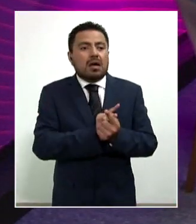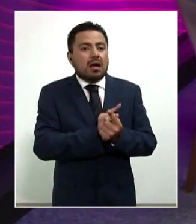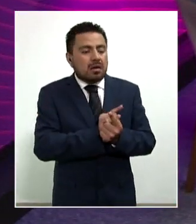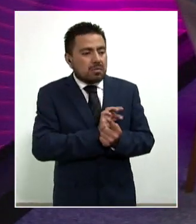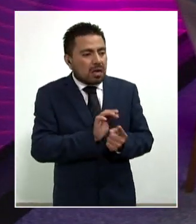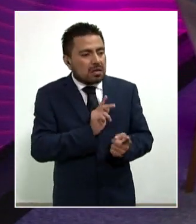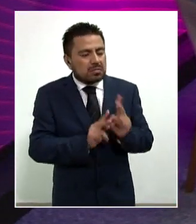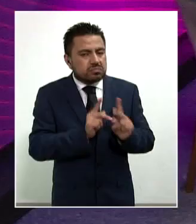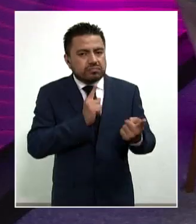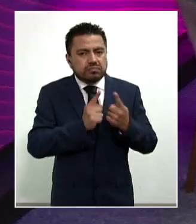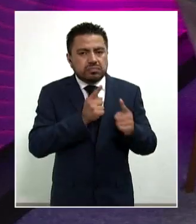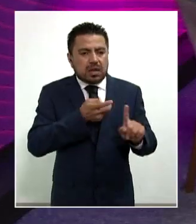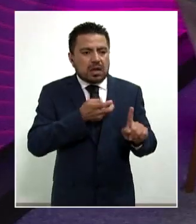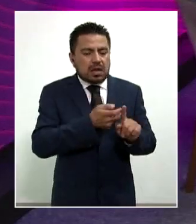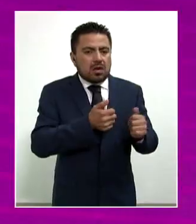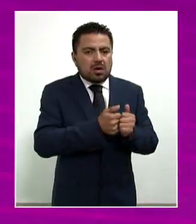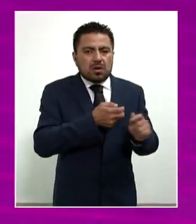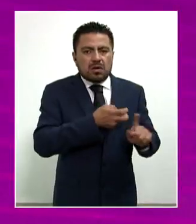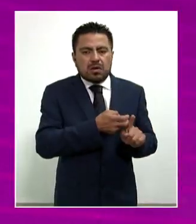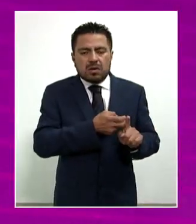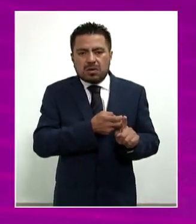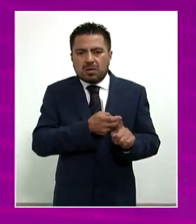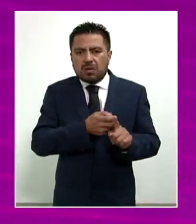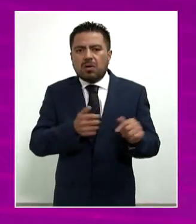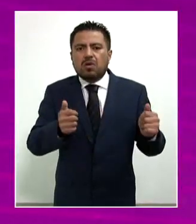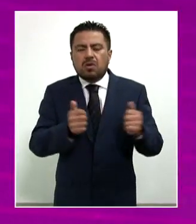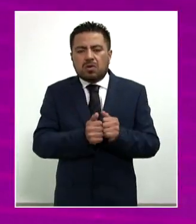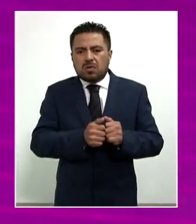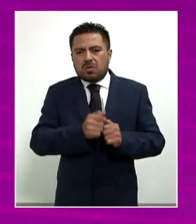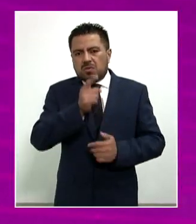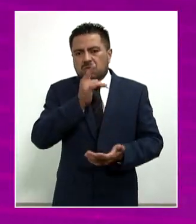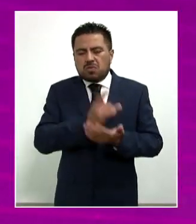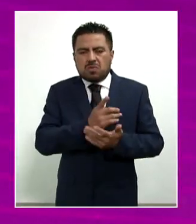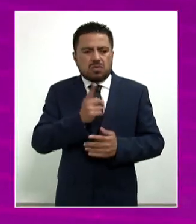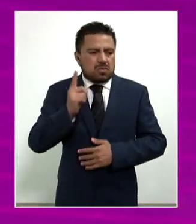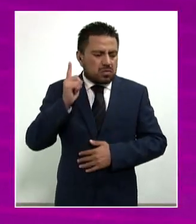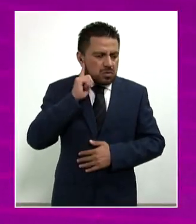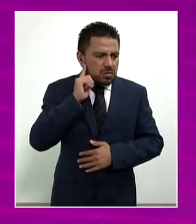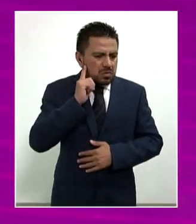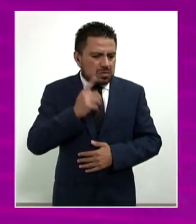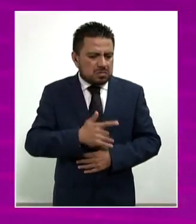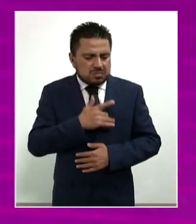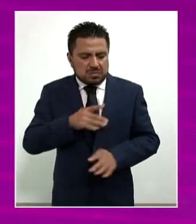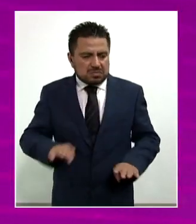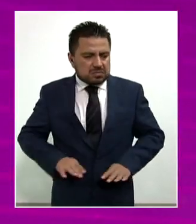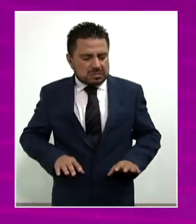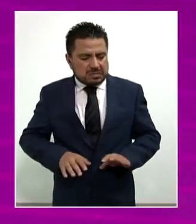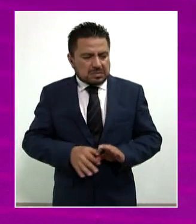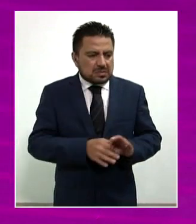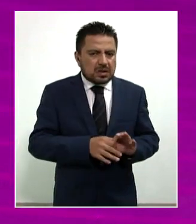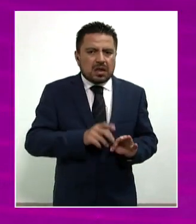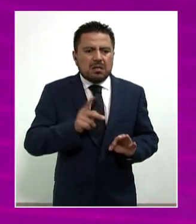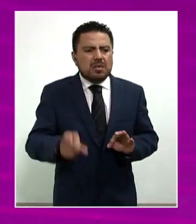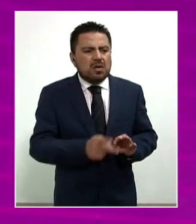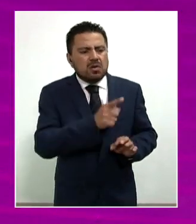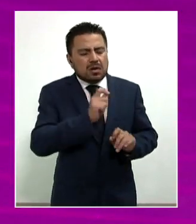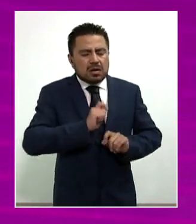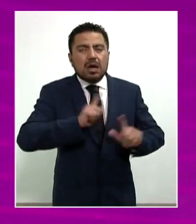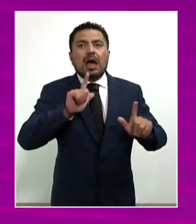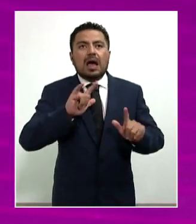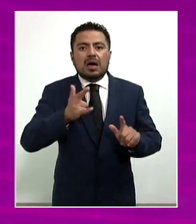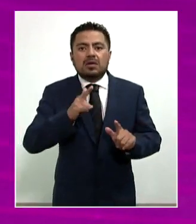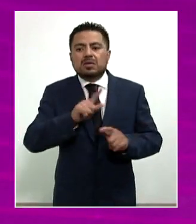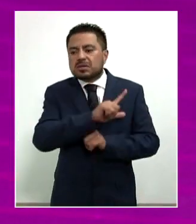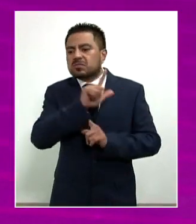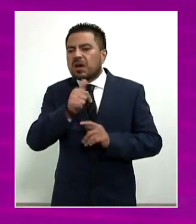con ella. Con una escucha genuina. Pregúntenle a qué hora se despierta y